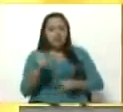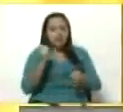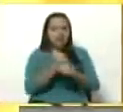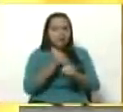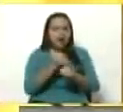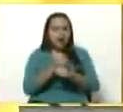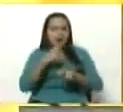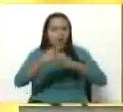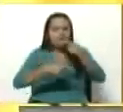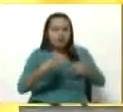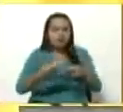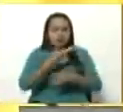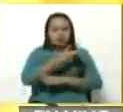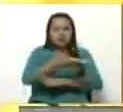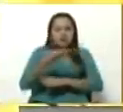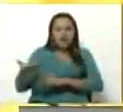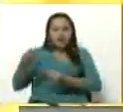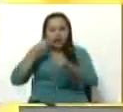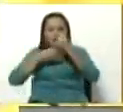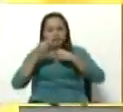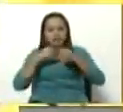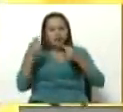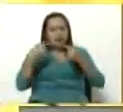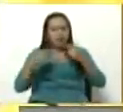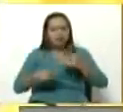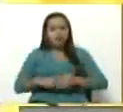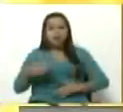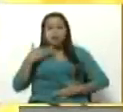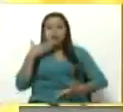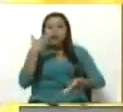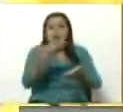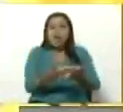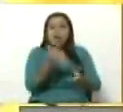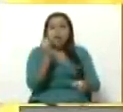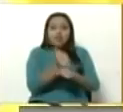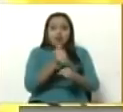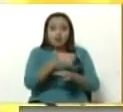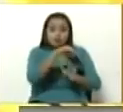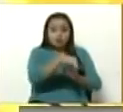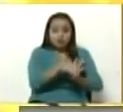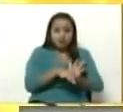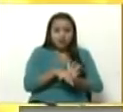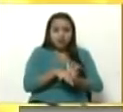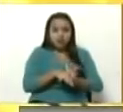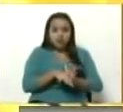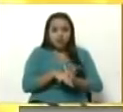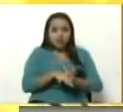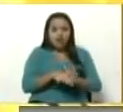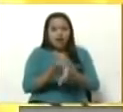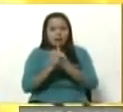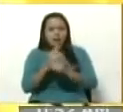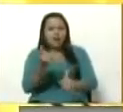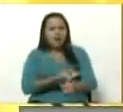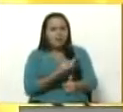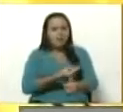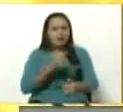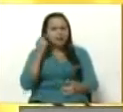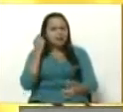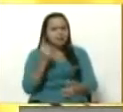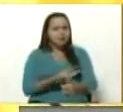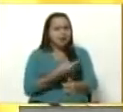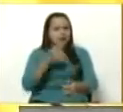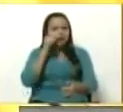productivo, procesamiento y distribución. Agradezco a todas las fuerzas productivas, compañeros, hermanos y hermanas, presidentes de